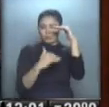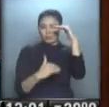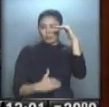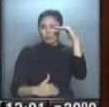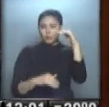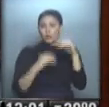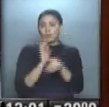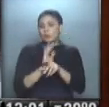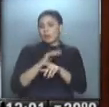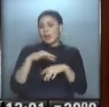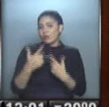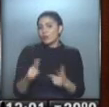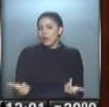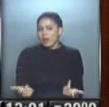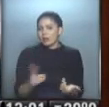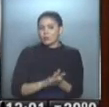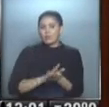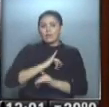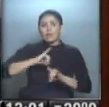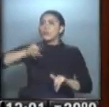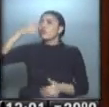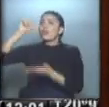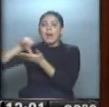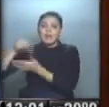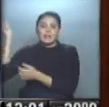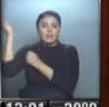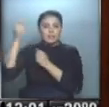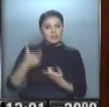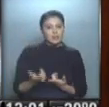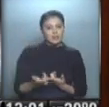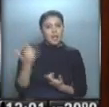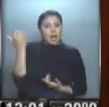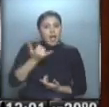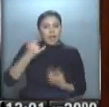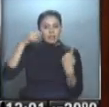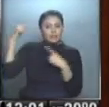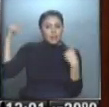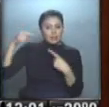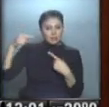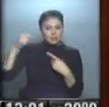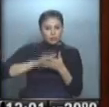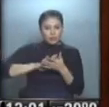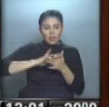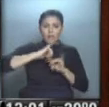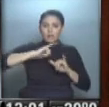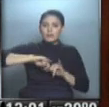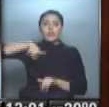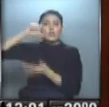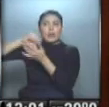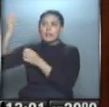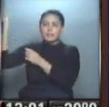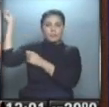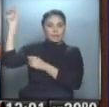aprovechar los contenidos que vienen del extranjero. Es decir, existe una disparidad con respecto a contenidos que vienen del extranjero,